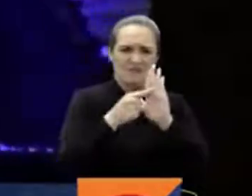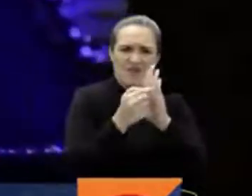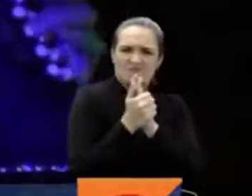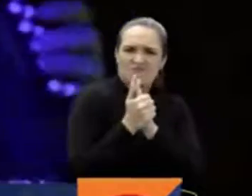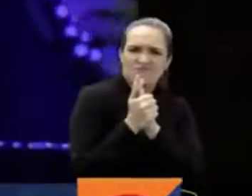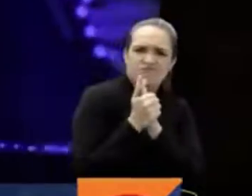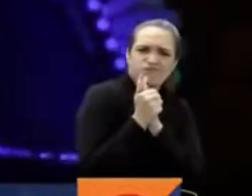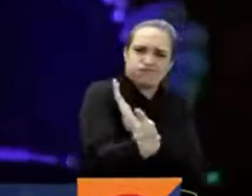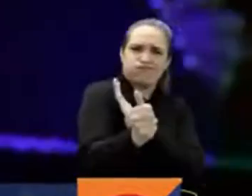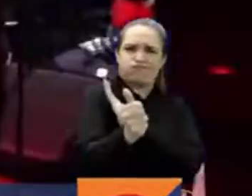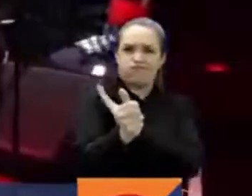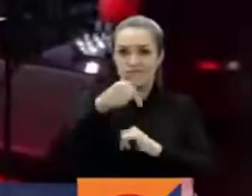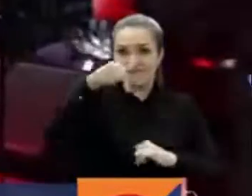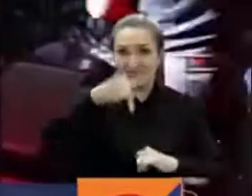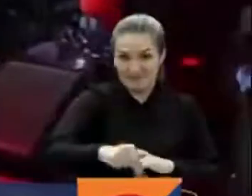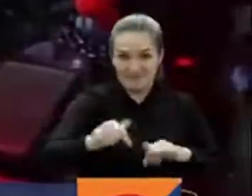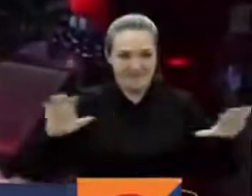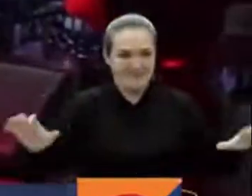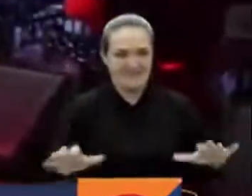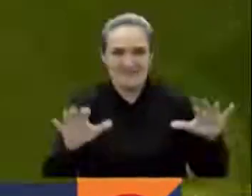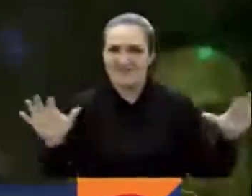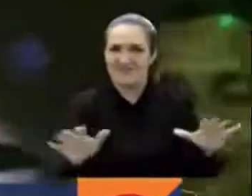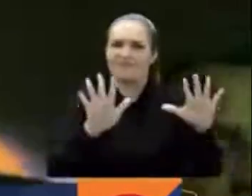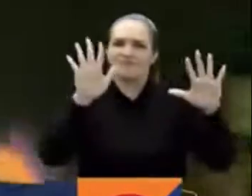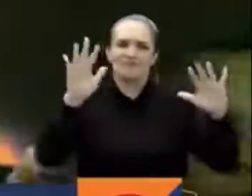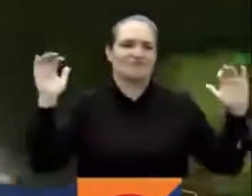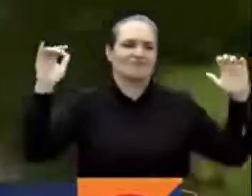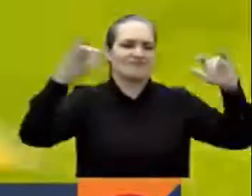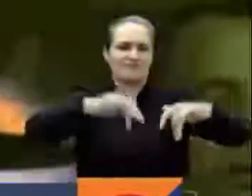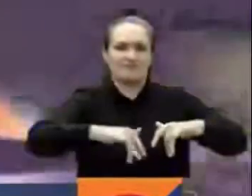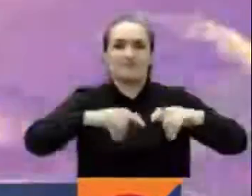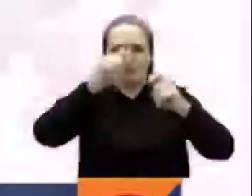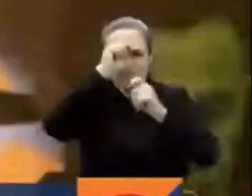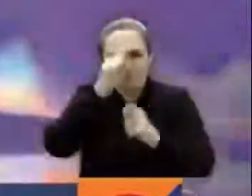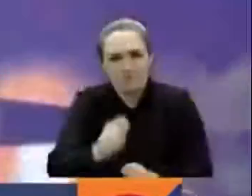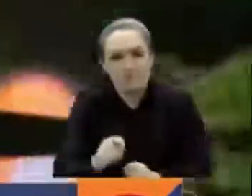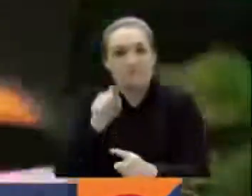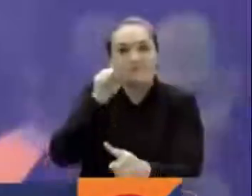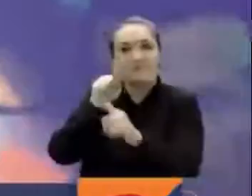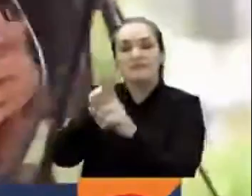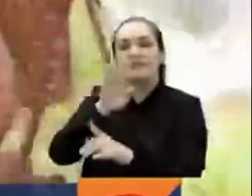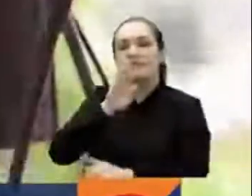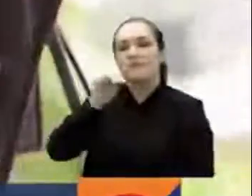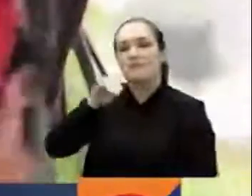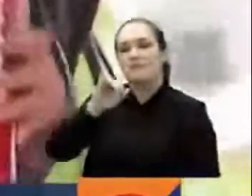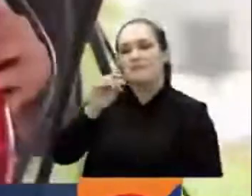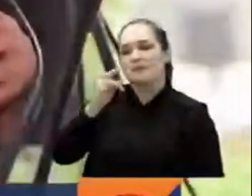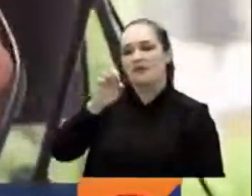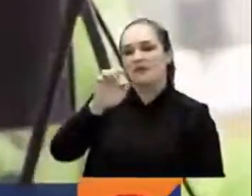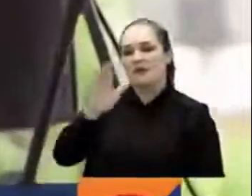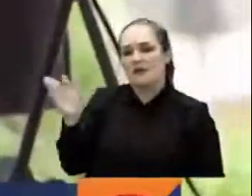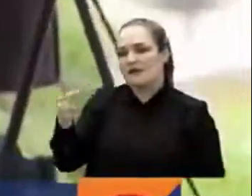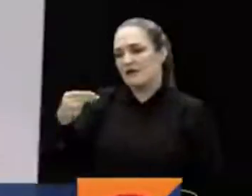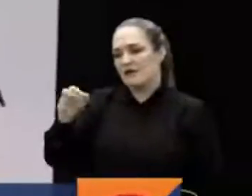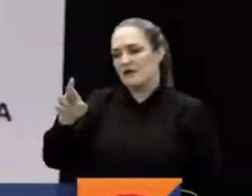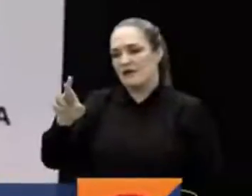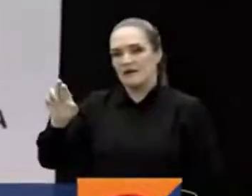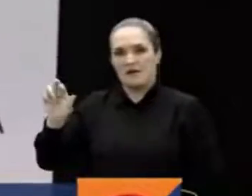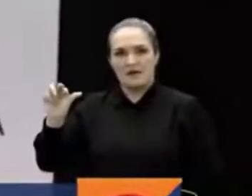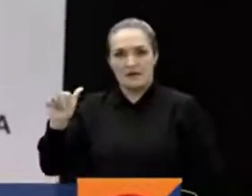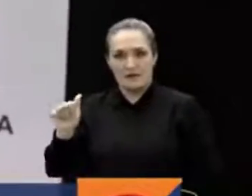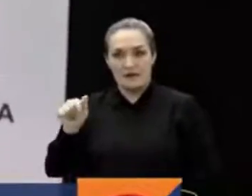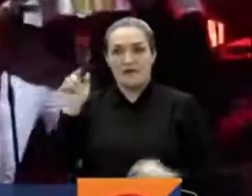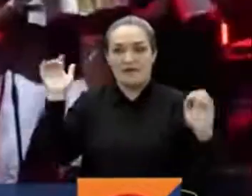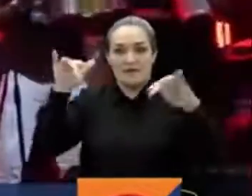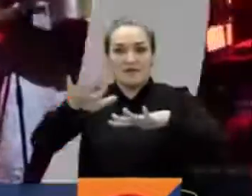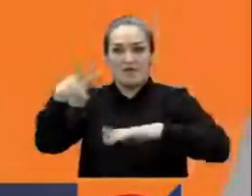número 26 de este encuentro musical, que también rendirá homenaje al gran Miguel Herrera. La cita será en el Parque Bolívar y en el